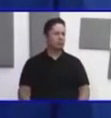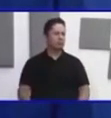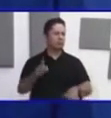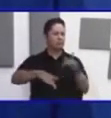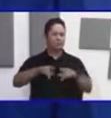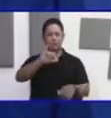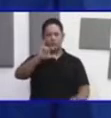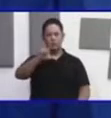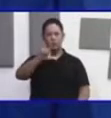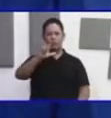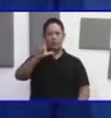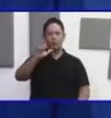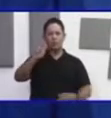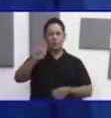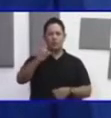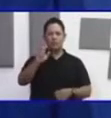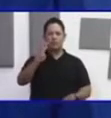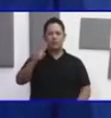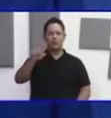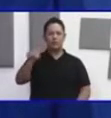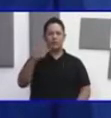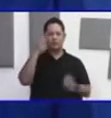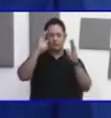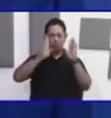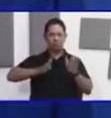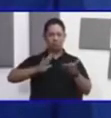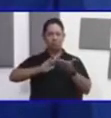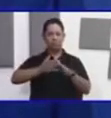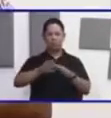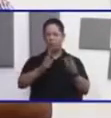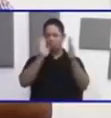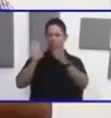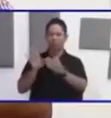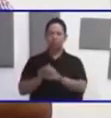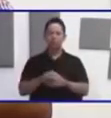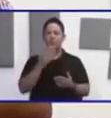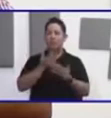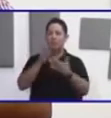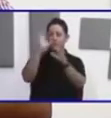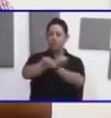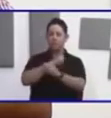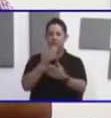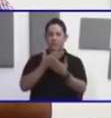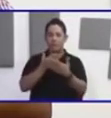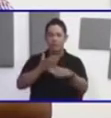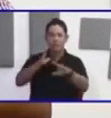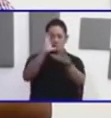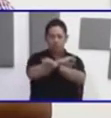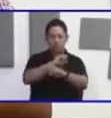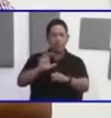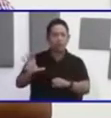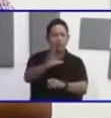Davis, muy buenas noches, la comunidad te escucha. Buenas noches, señor gobernador. Good evening for the, all